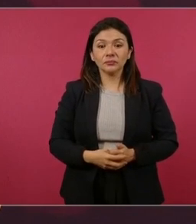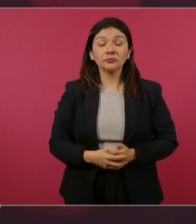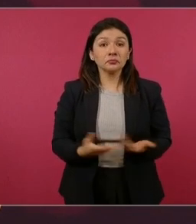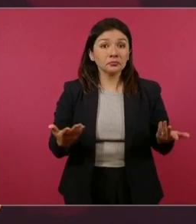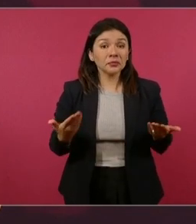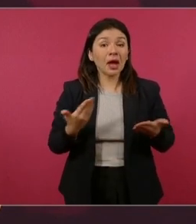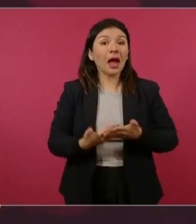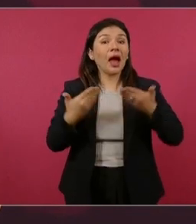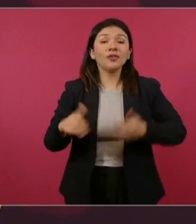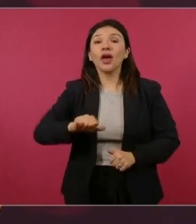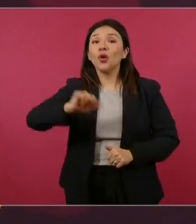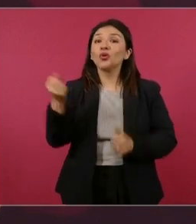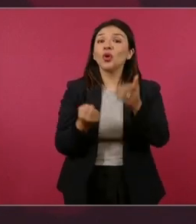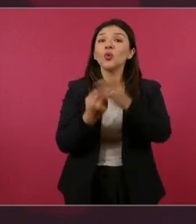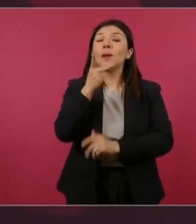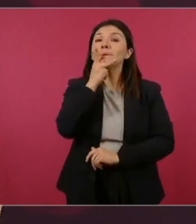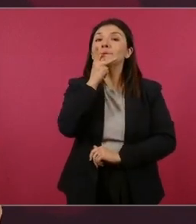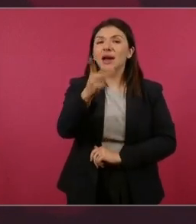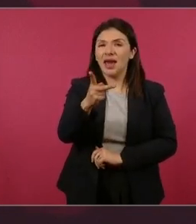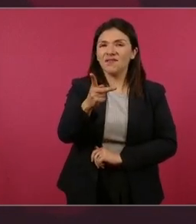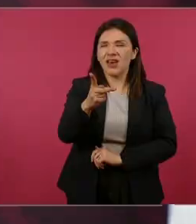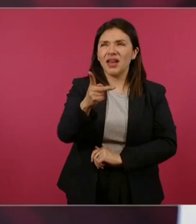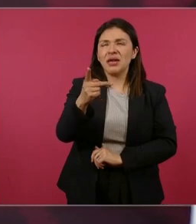Ahora hay una palabra que yo pensaba